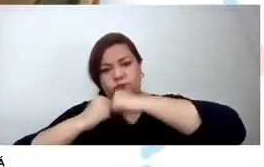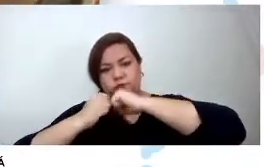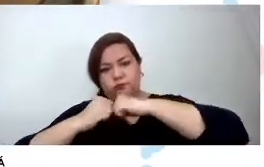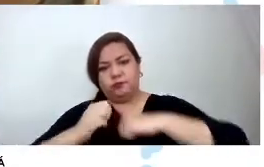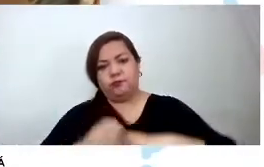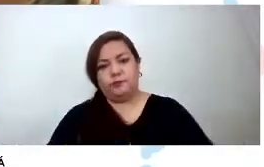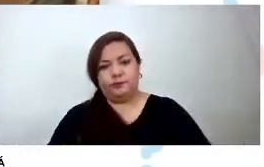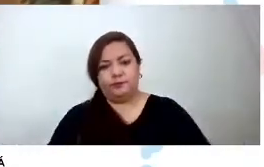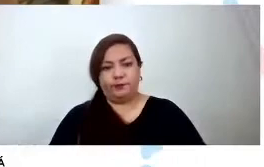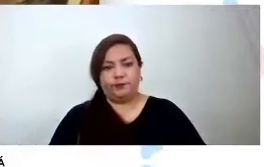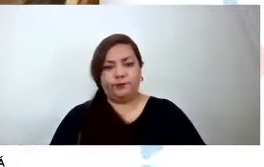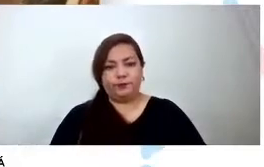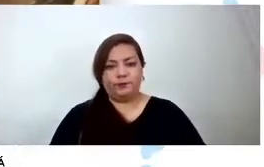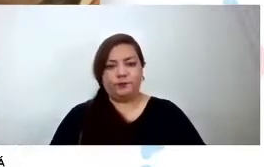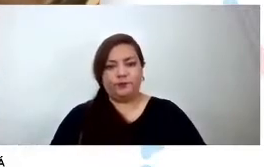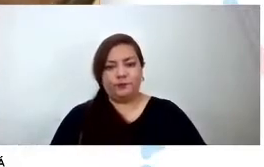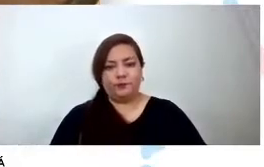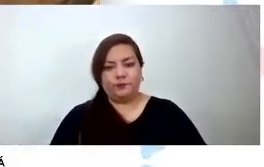Dos.